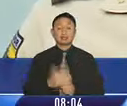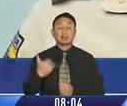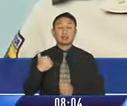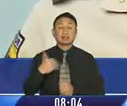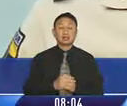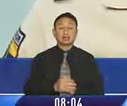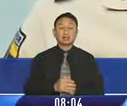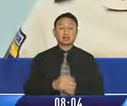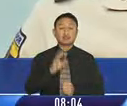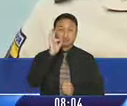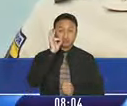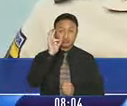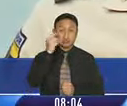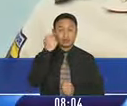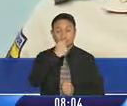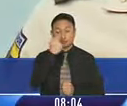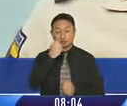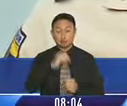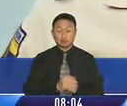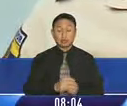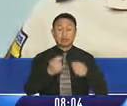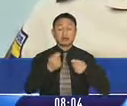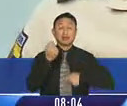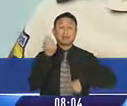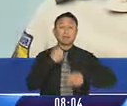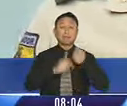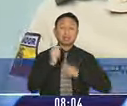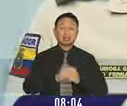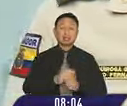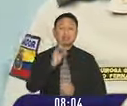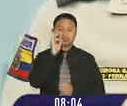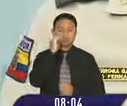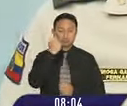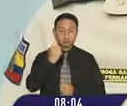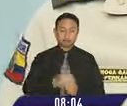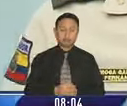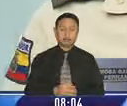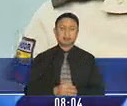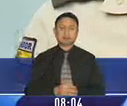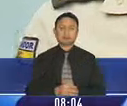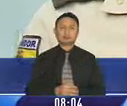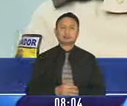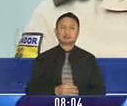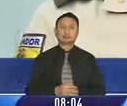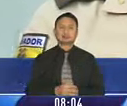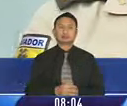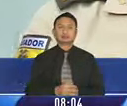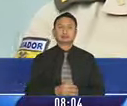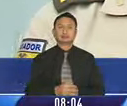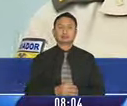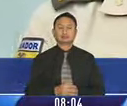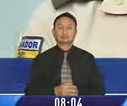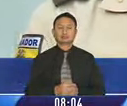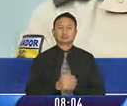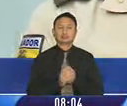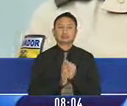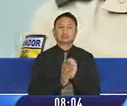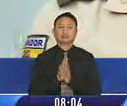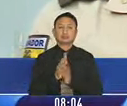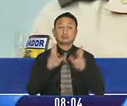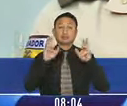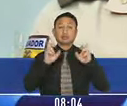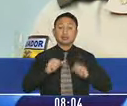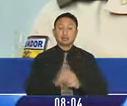y la, en este caso, el expendio de sustancias sujetas a fiscalización como microtráfico y temas